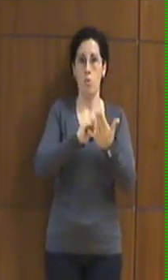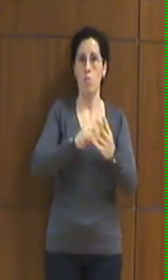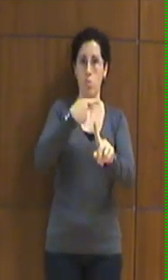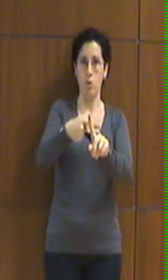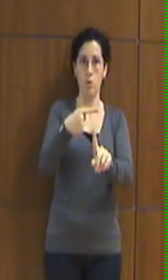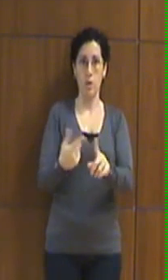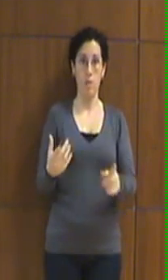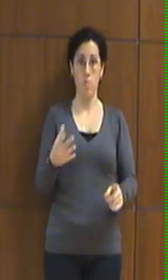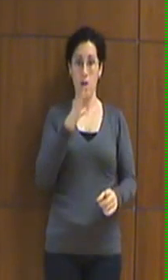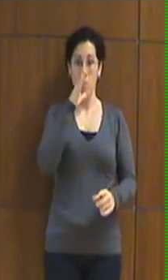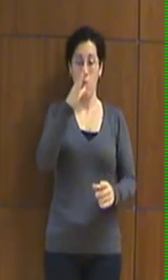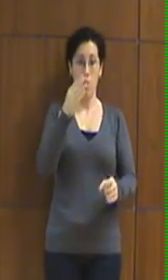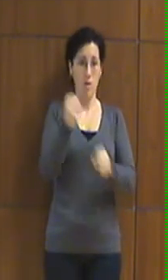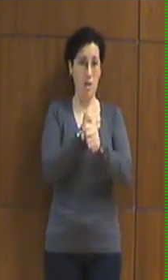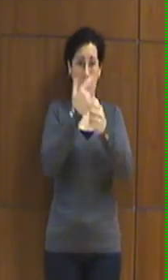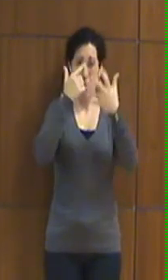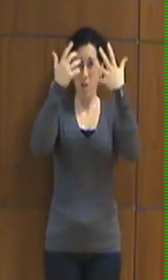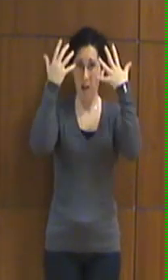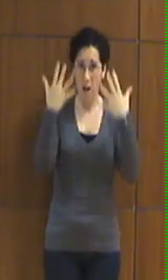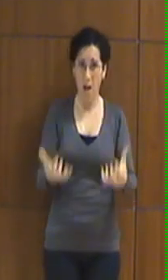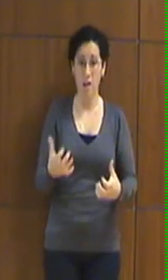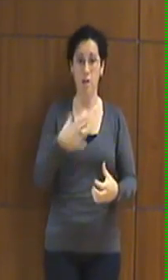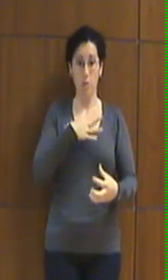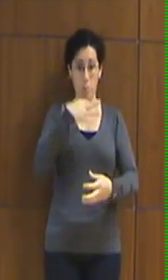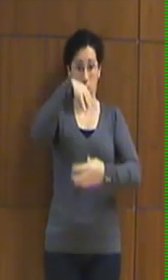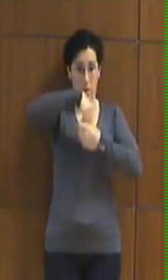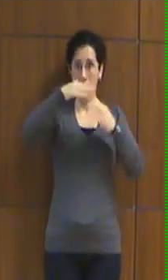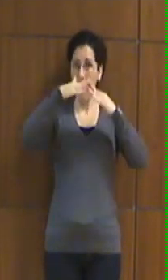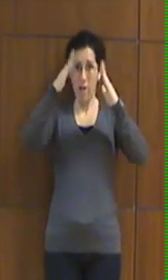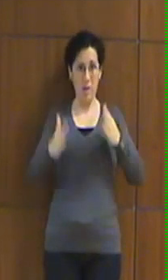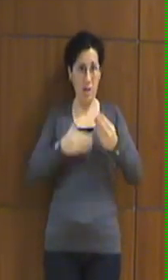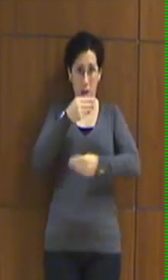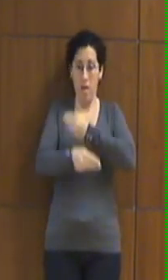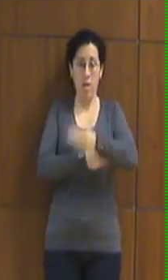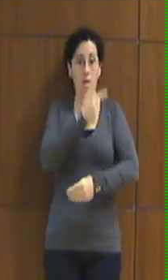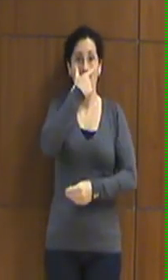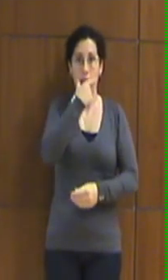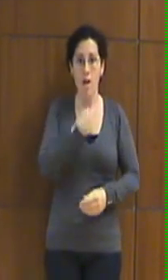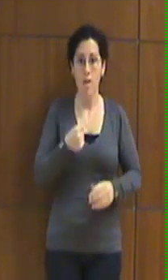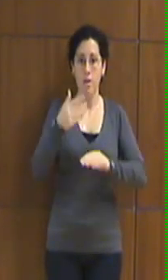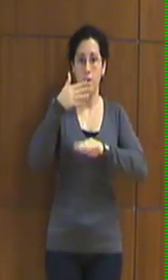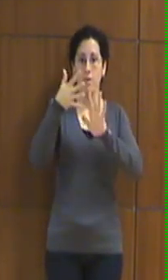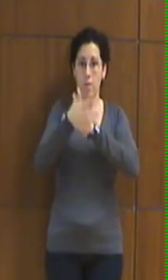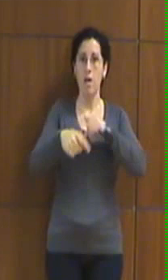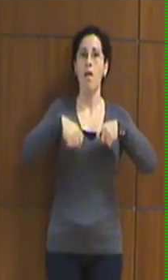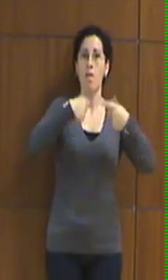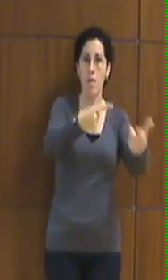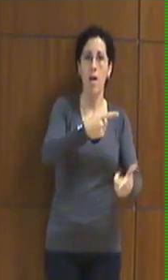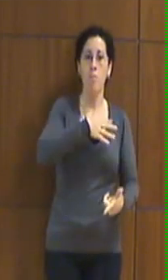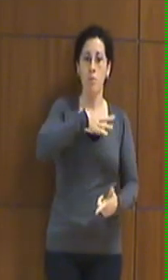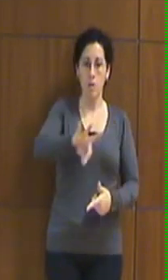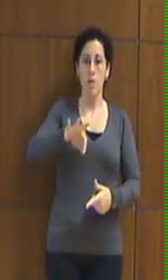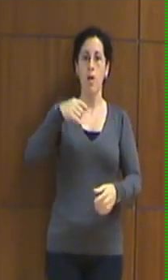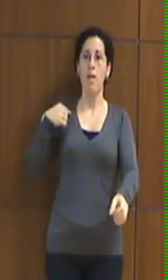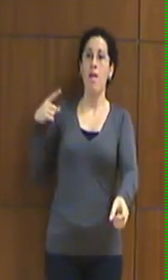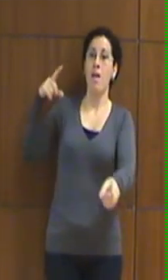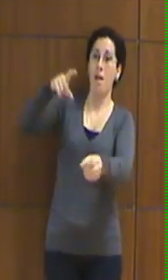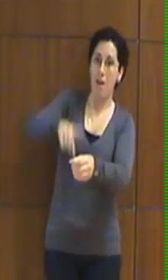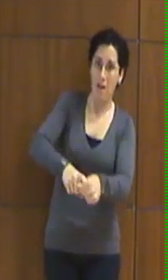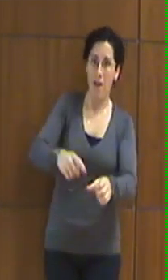porque hay un montón de trabajo que se puede hacer desde casa y que va a dar la posibilidad de estar en el mundo laboral a